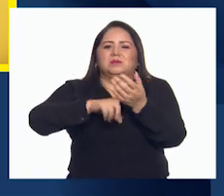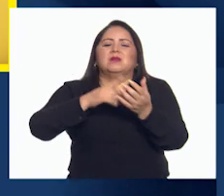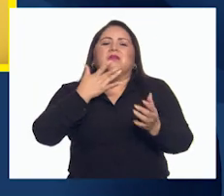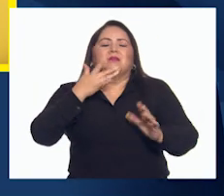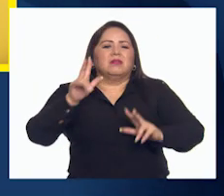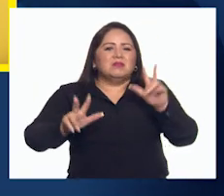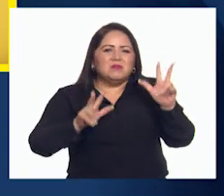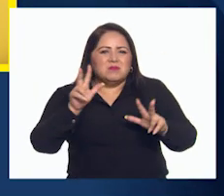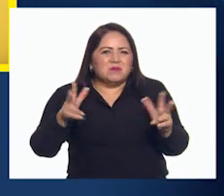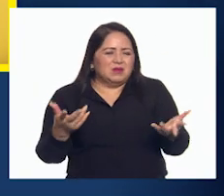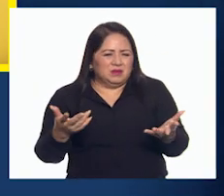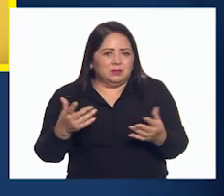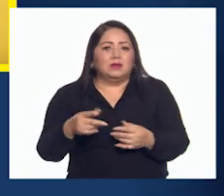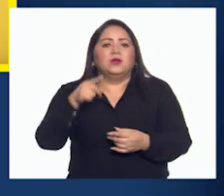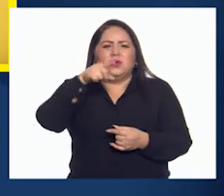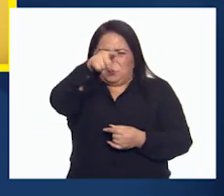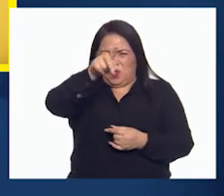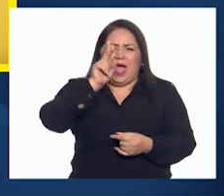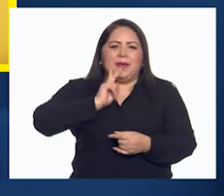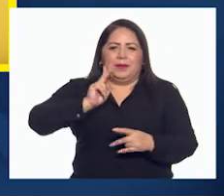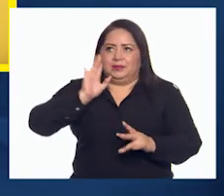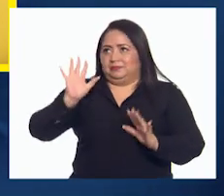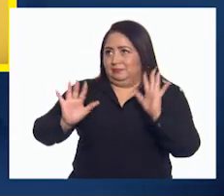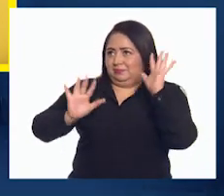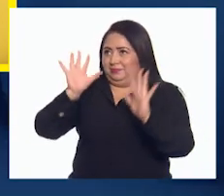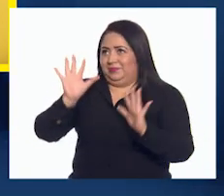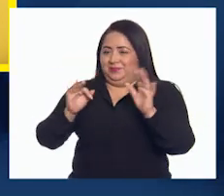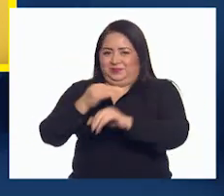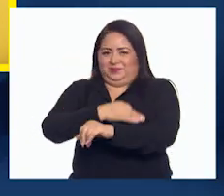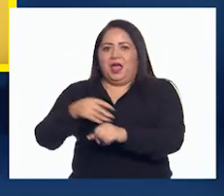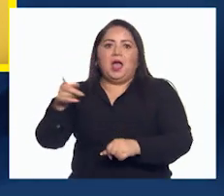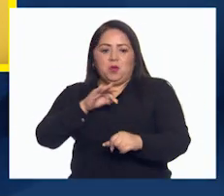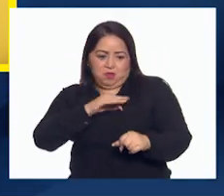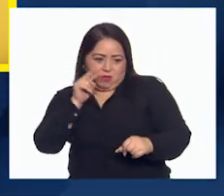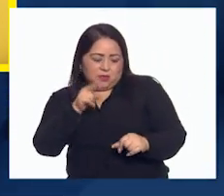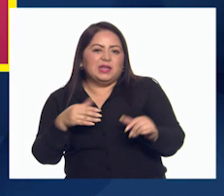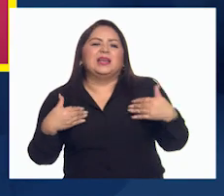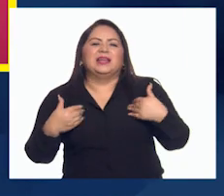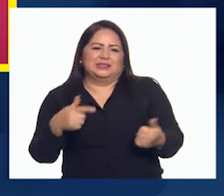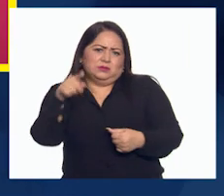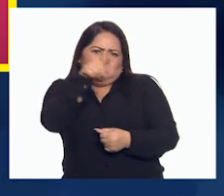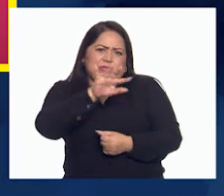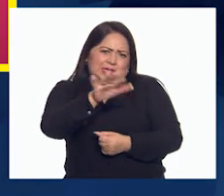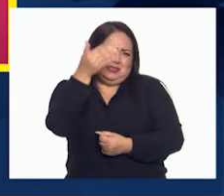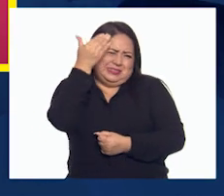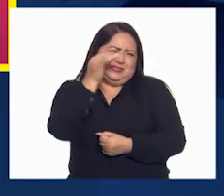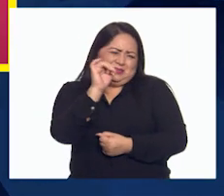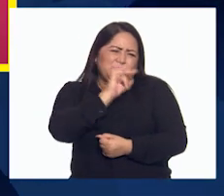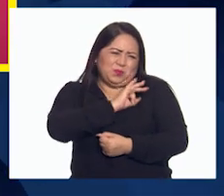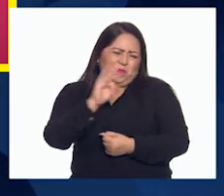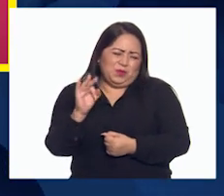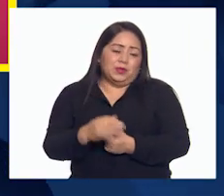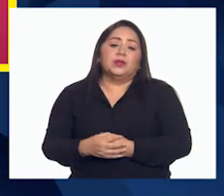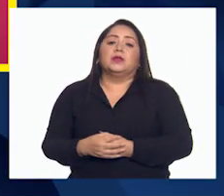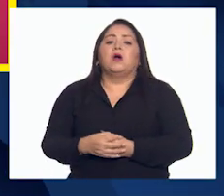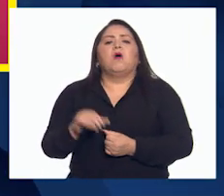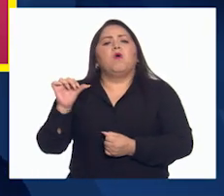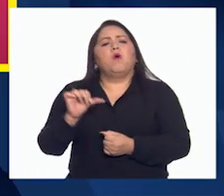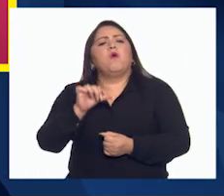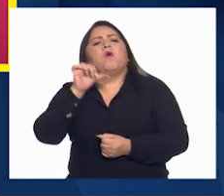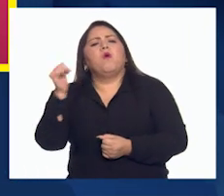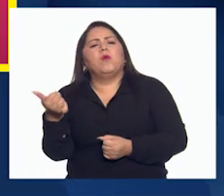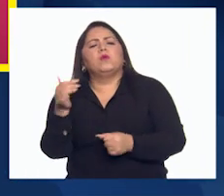alguno de tus familiares e intenta describir uno de ellos y a ver si ellos pueden adivinar qué es. Otra solución fue tomar